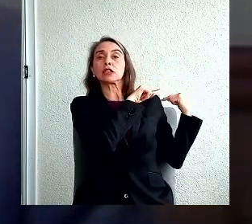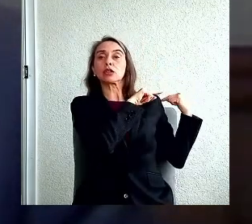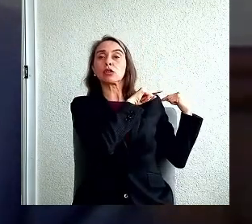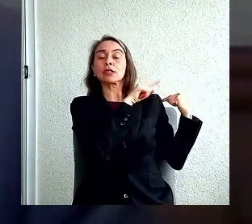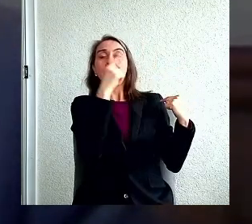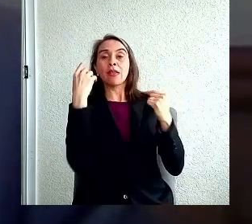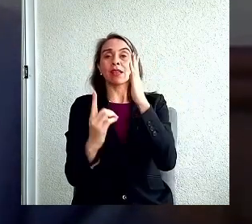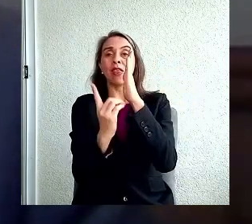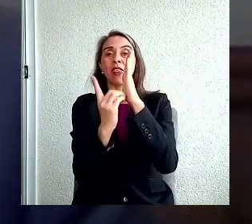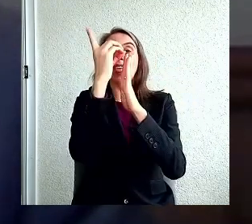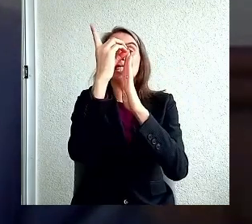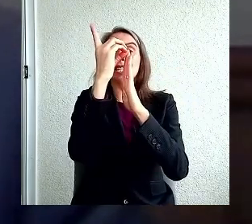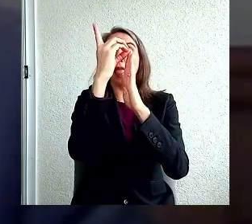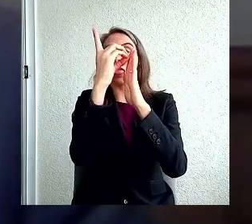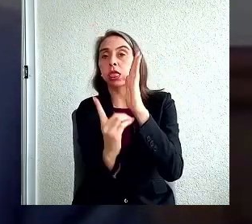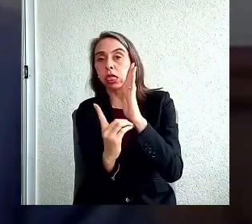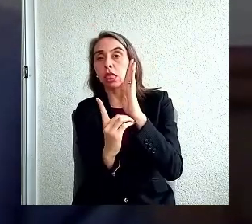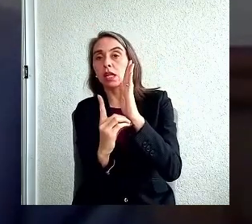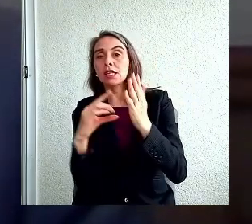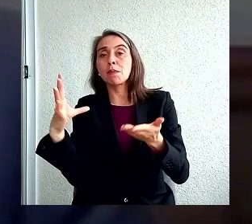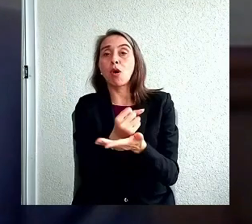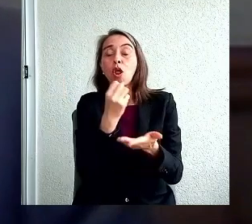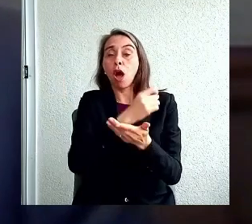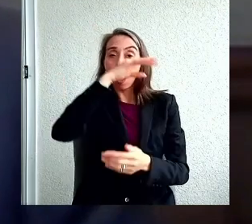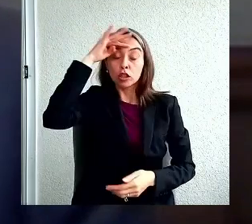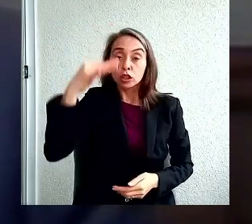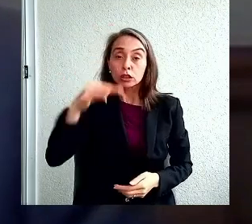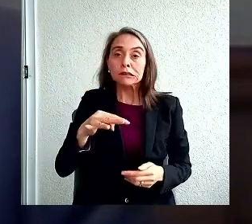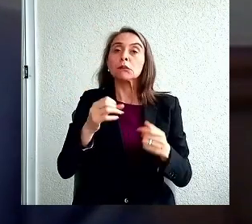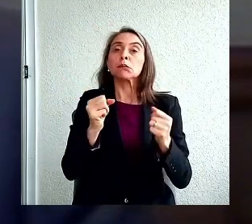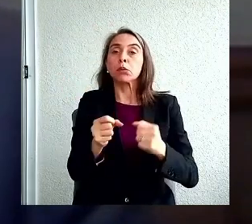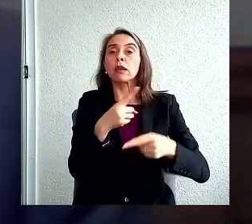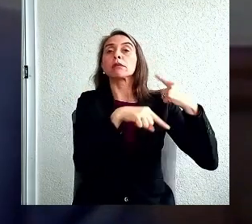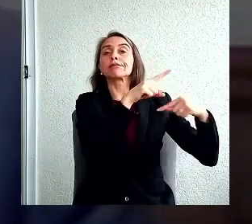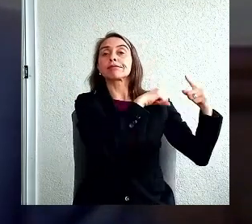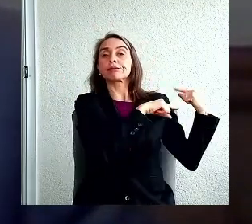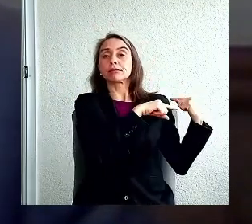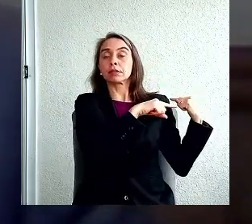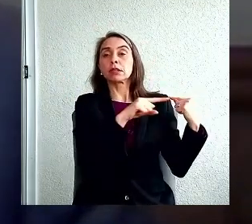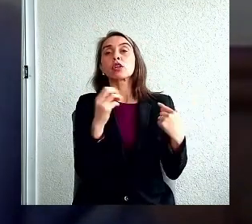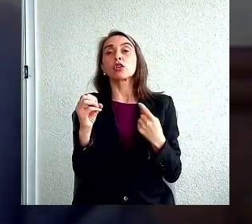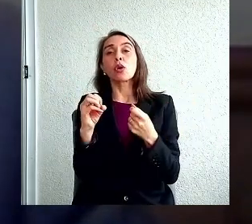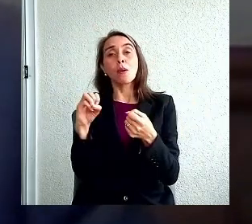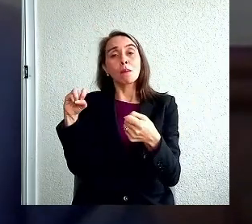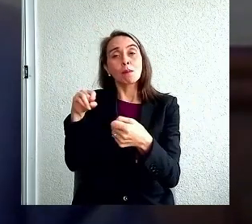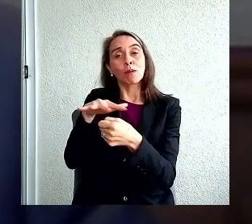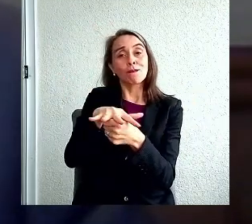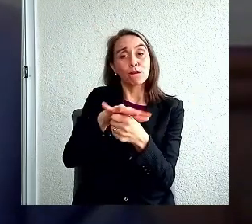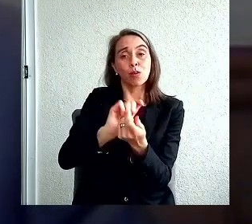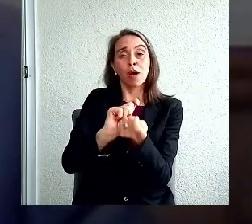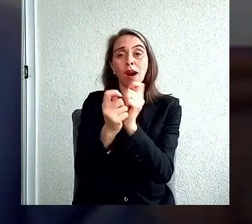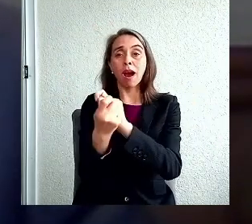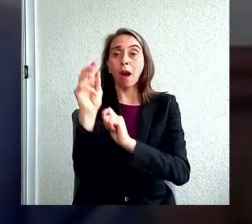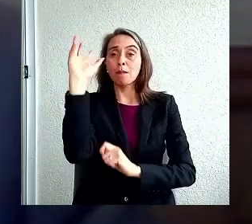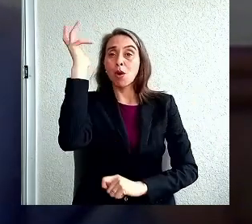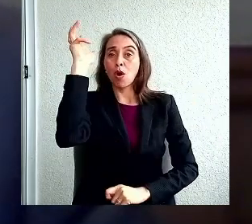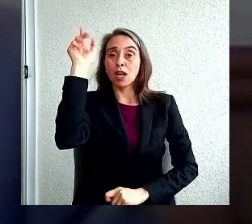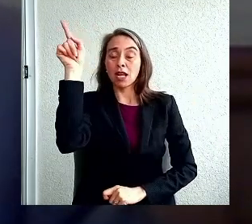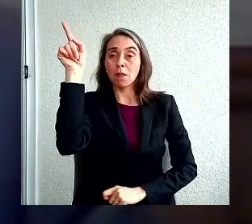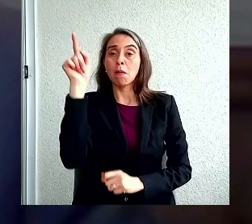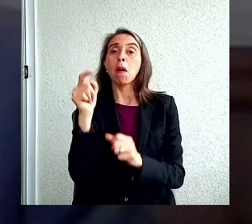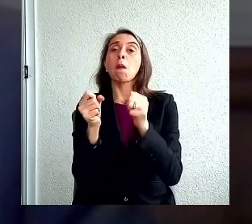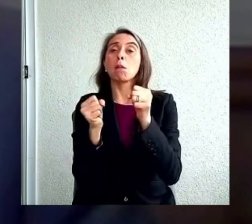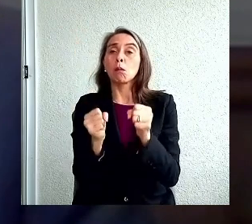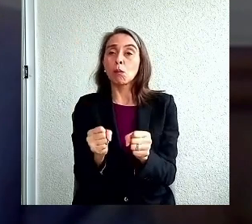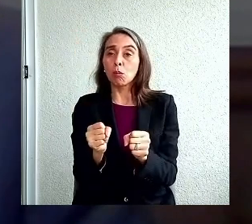alcanzar. Además, los efectos del cambio climático podrían impulsar a 216